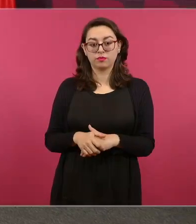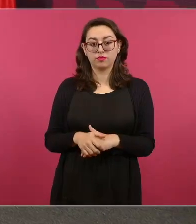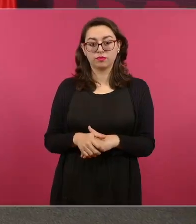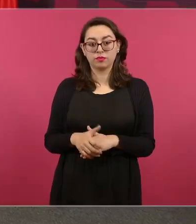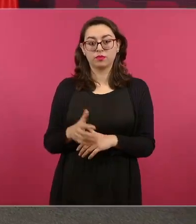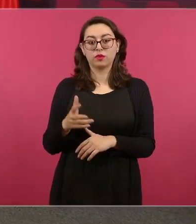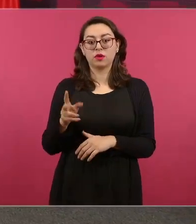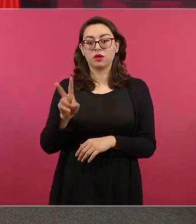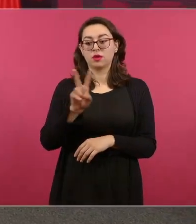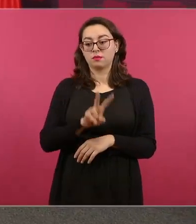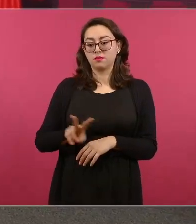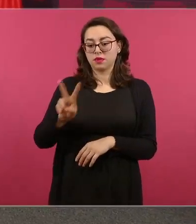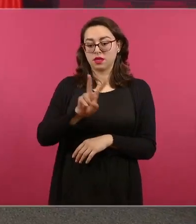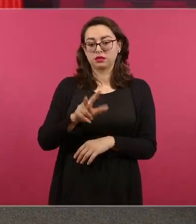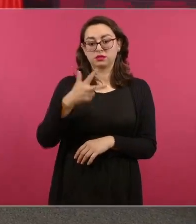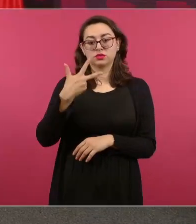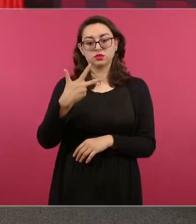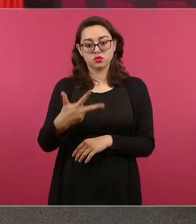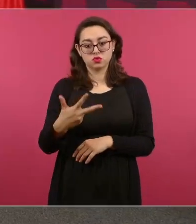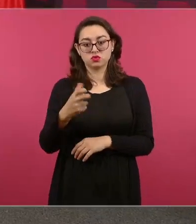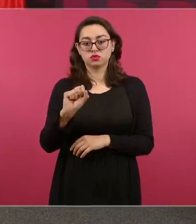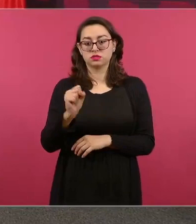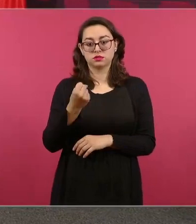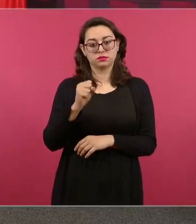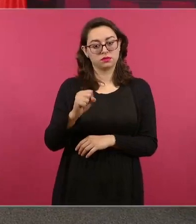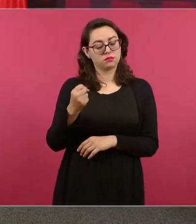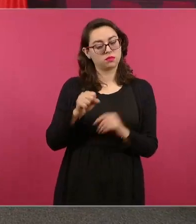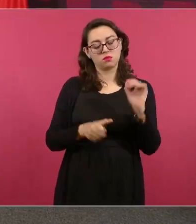de septiembre.